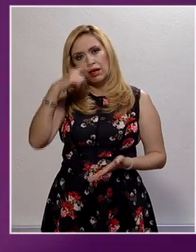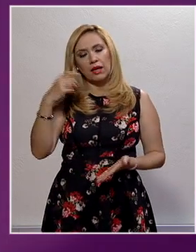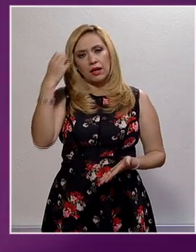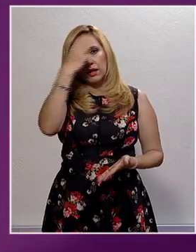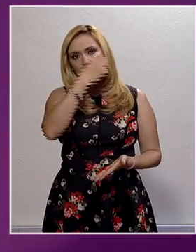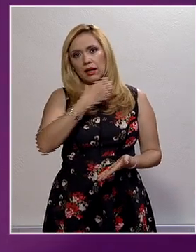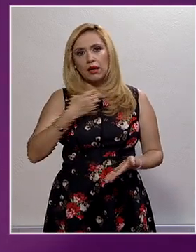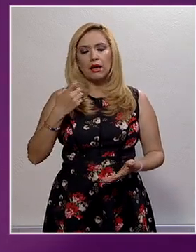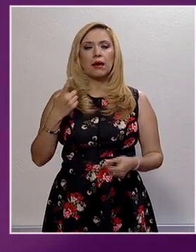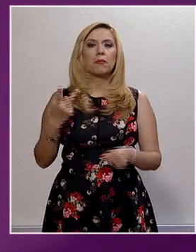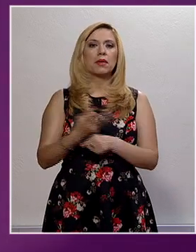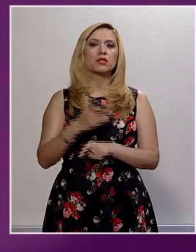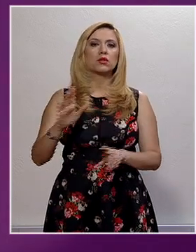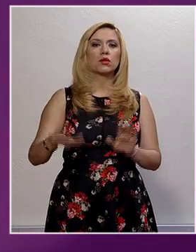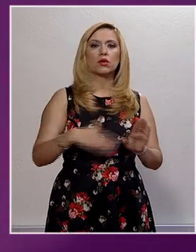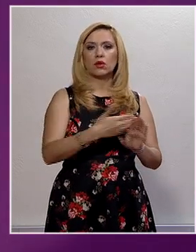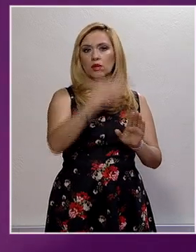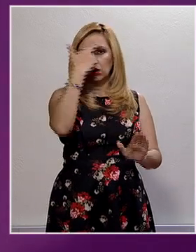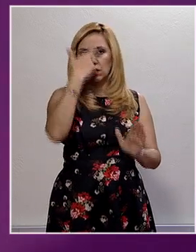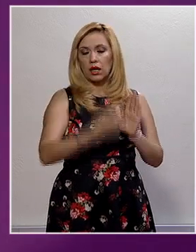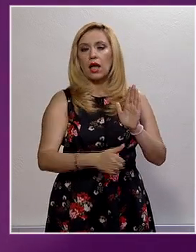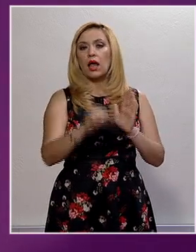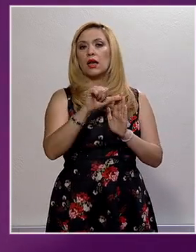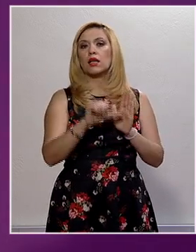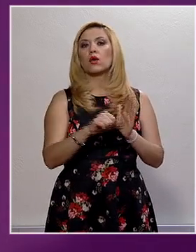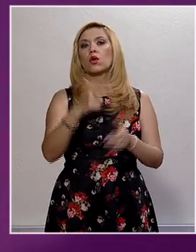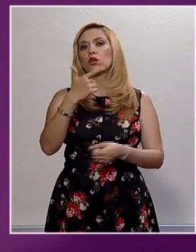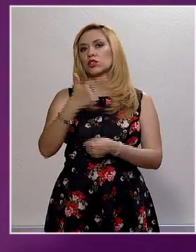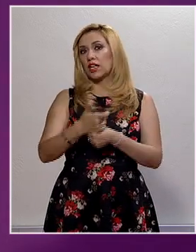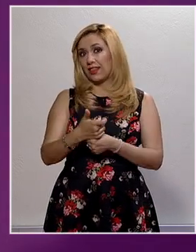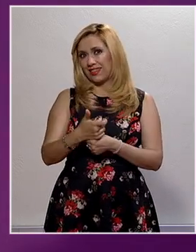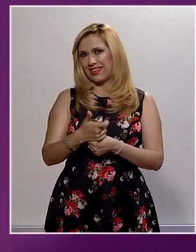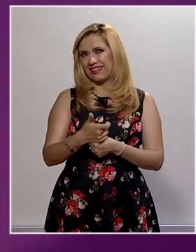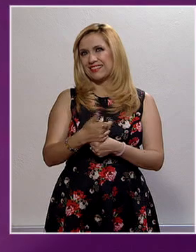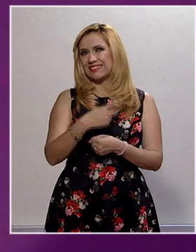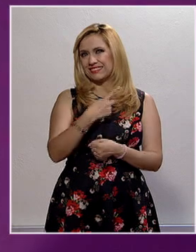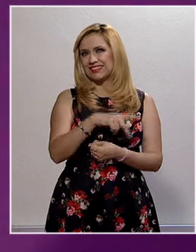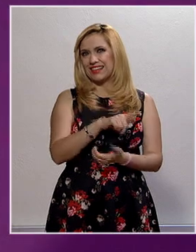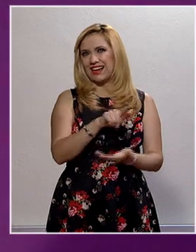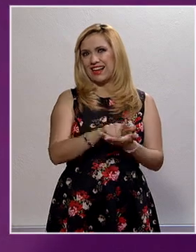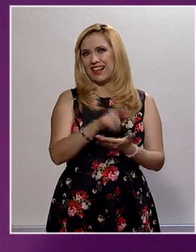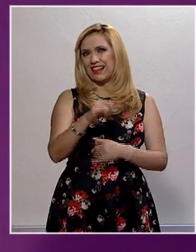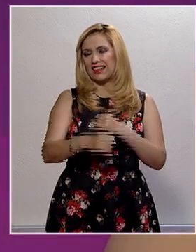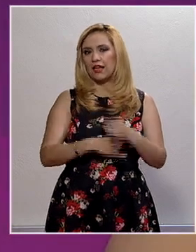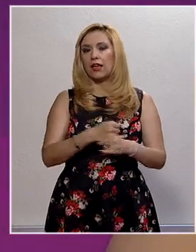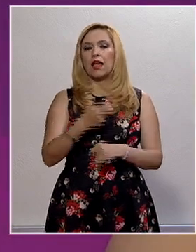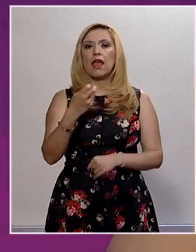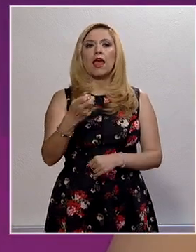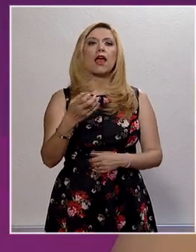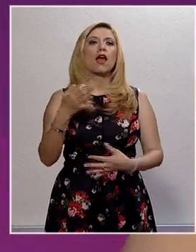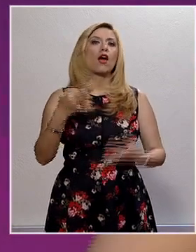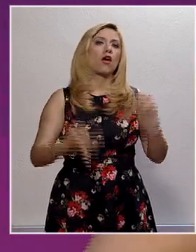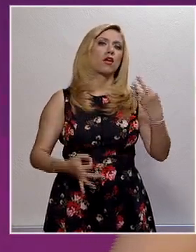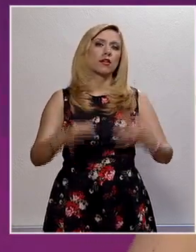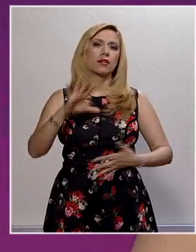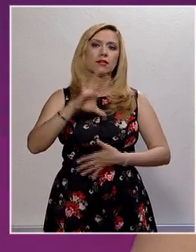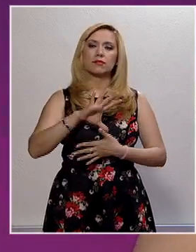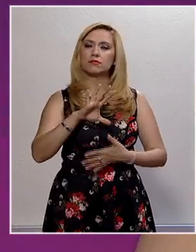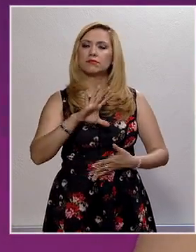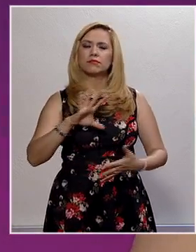alegada violación del artículo 7 de la Convención de Belém do Pará. Entonces la Corte Interamericana dijo, bueno, hizo